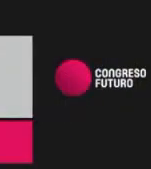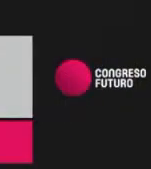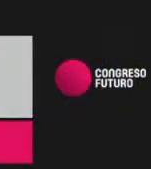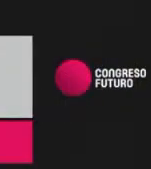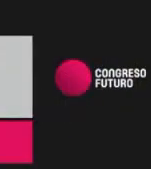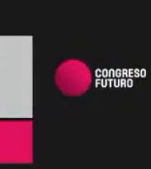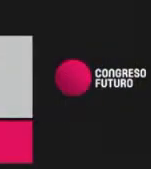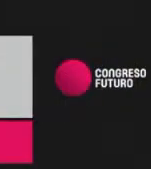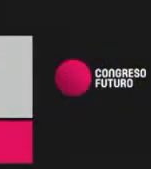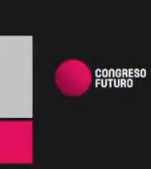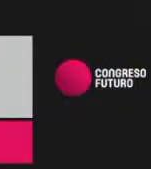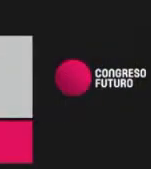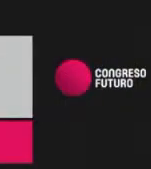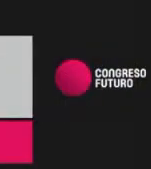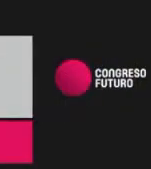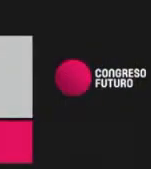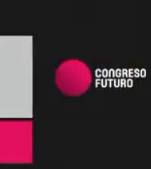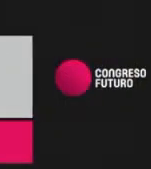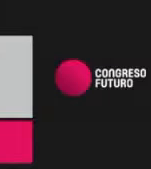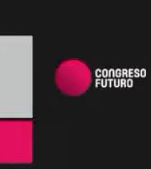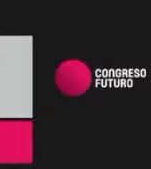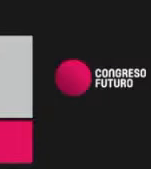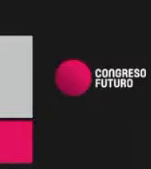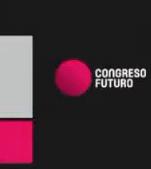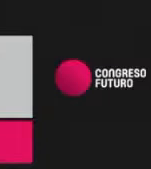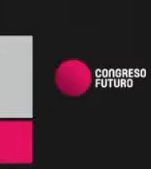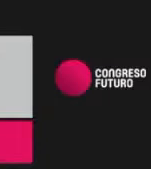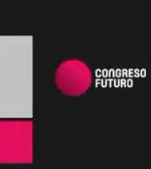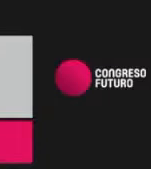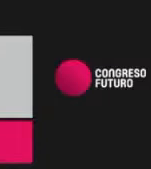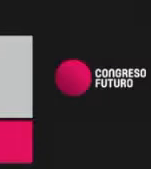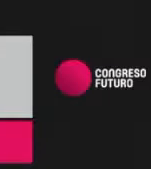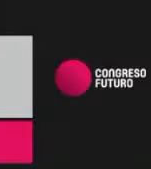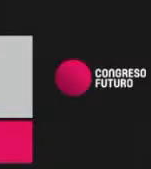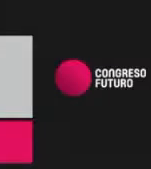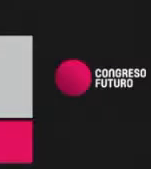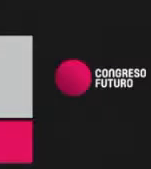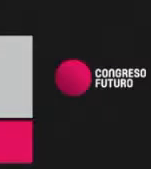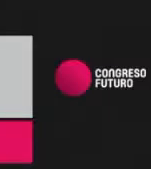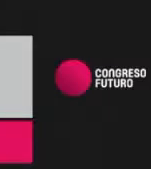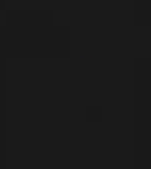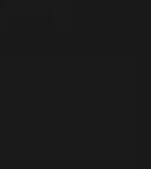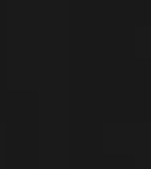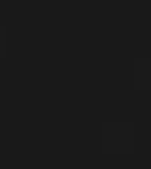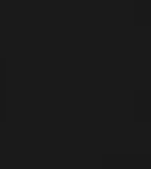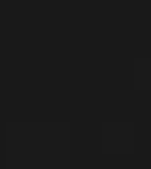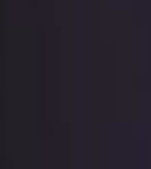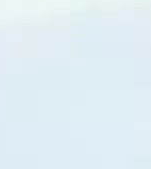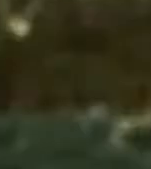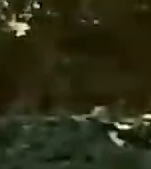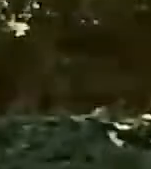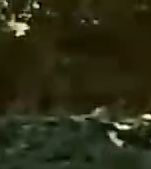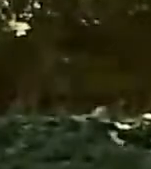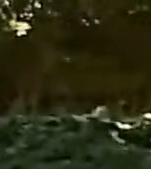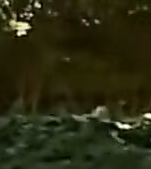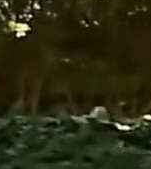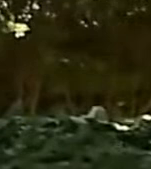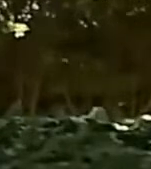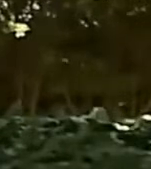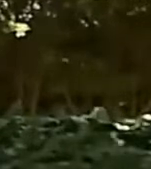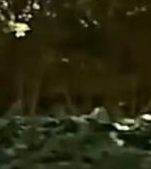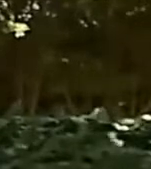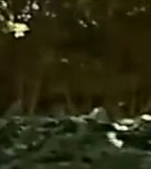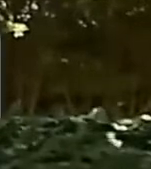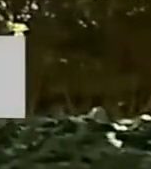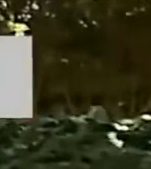trabajo y asesorías para esta comisión. Ahora, al fin, todos sus aportes podrán estar en un solo lugar. Ahora se van